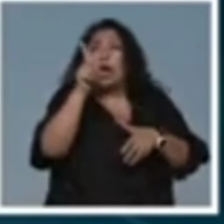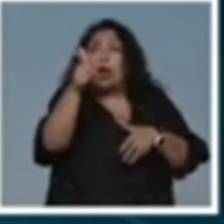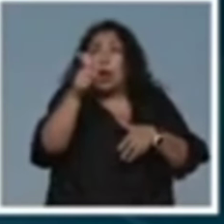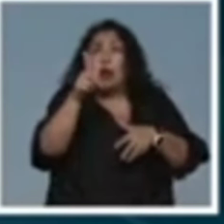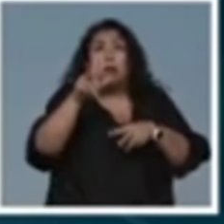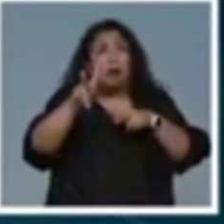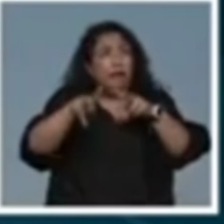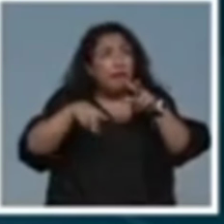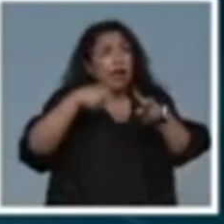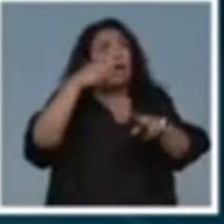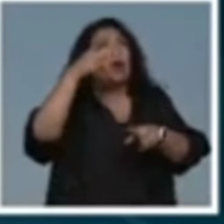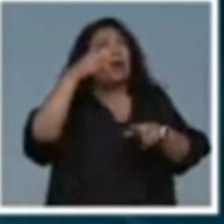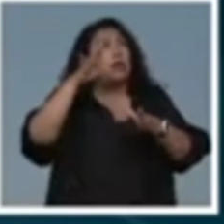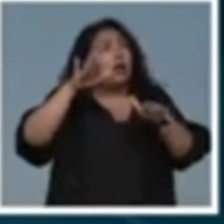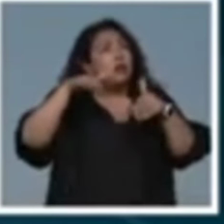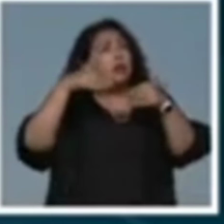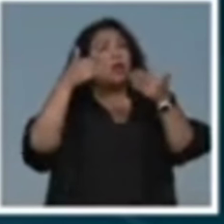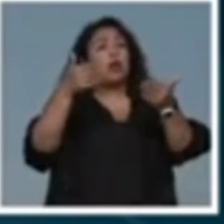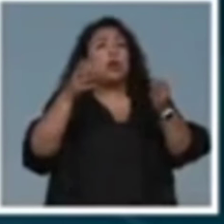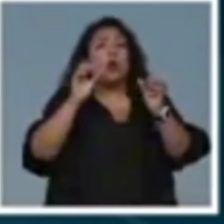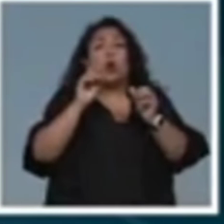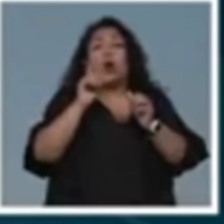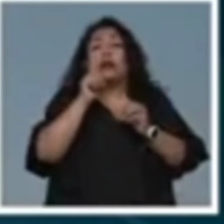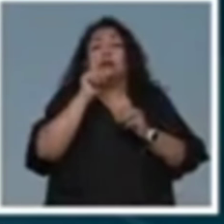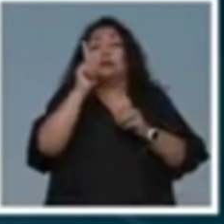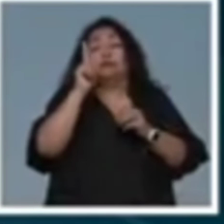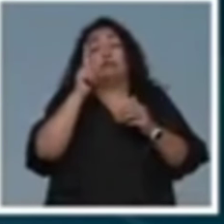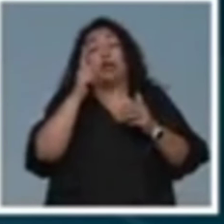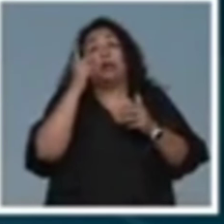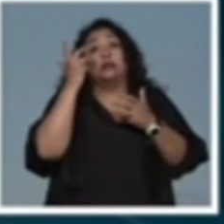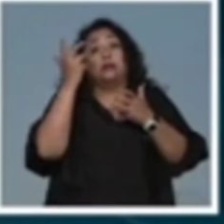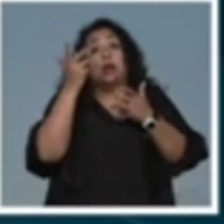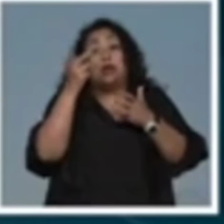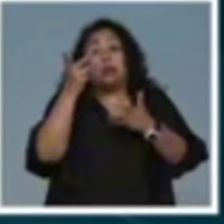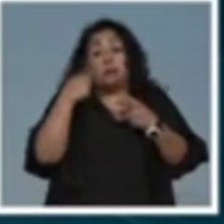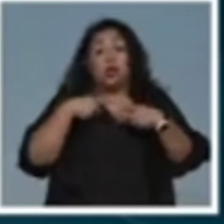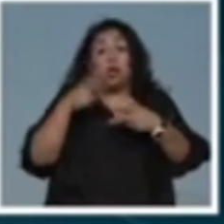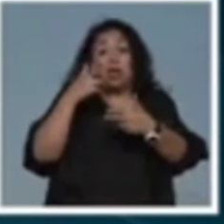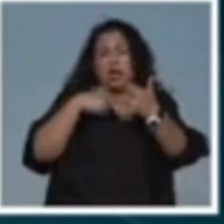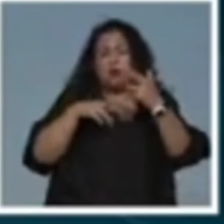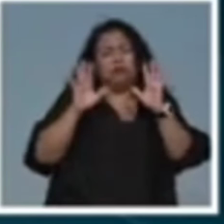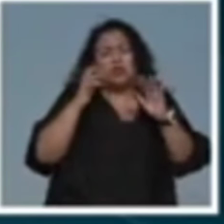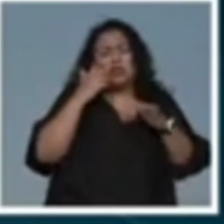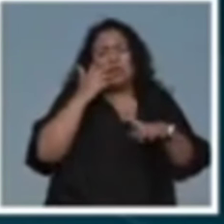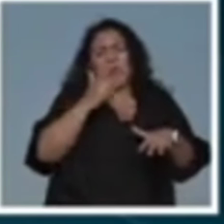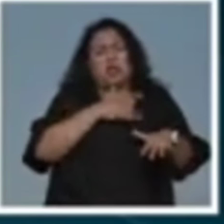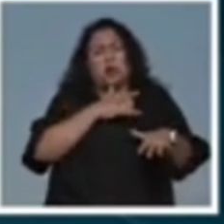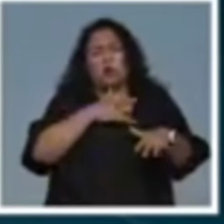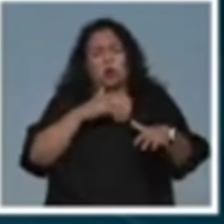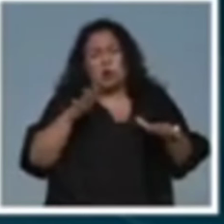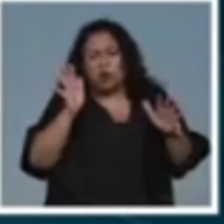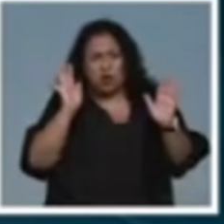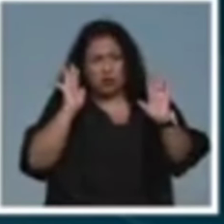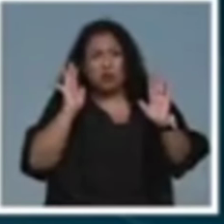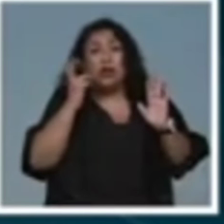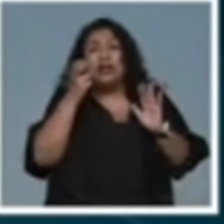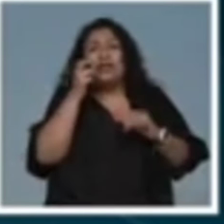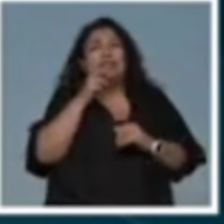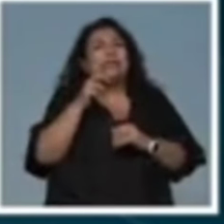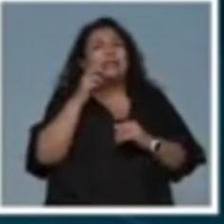a donde tenga que llegar, o tener la esperanza de que esa persona regrese, o lo que desee tu corazón, es